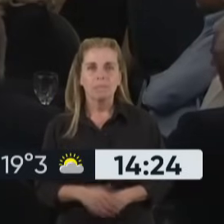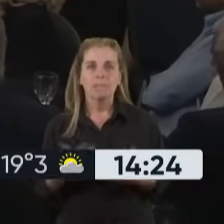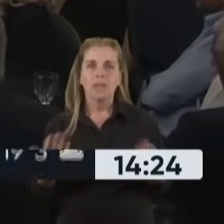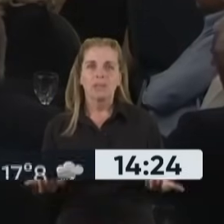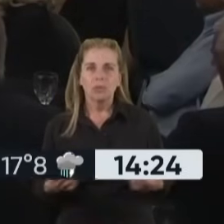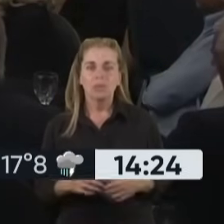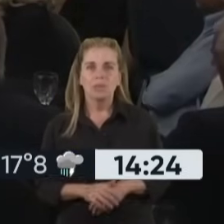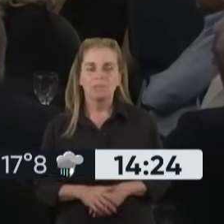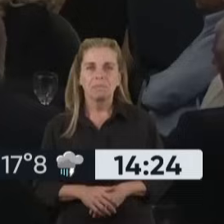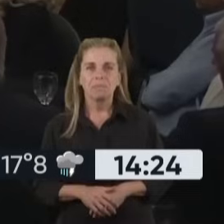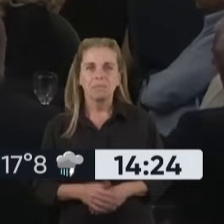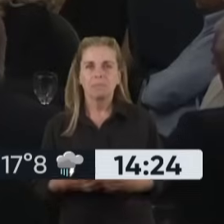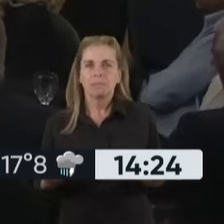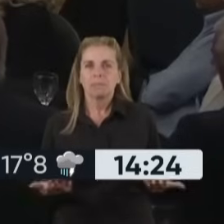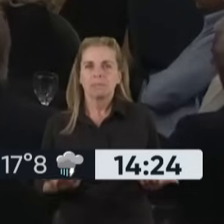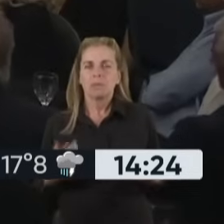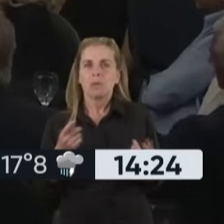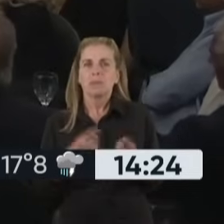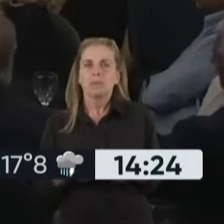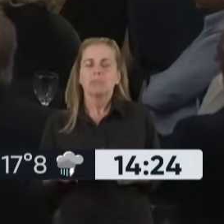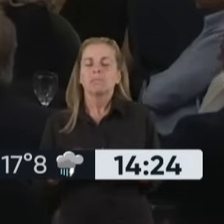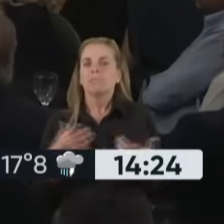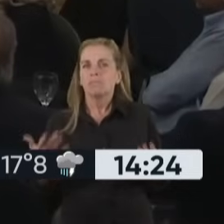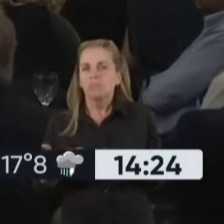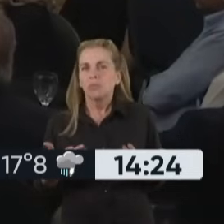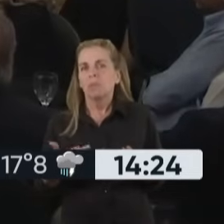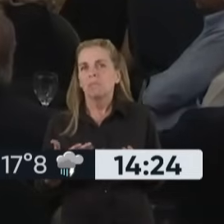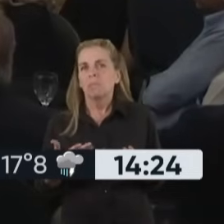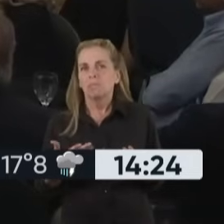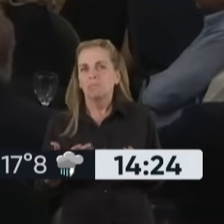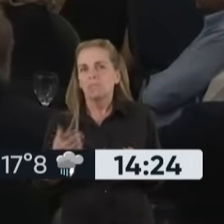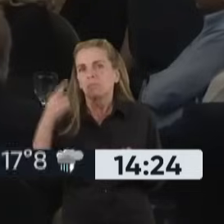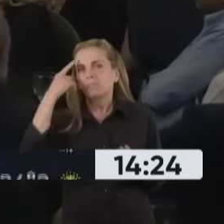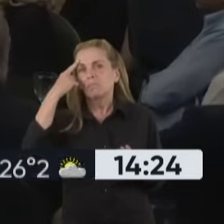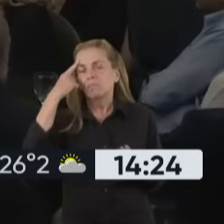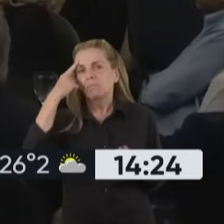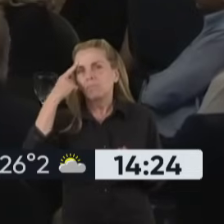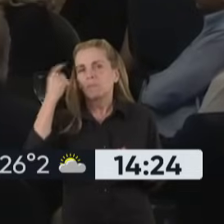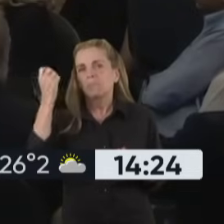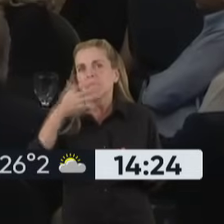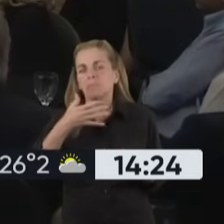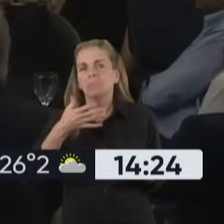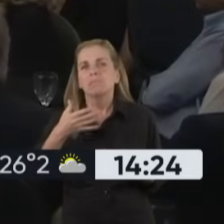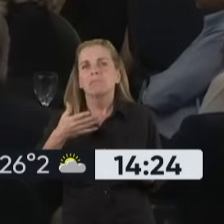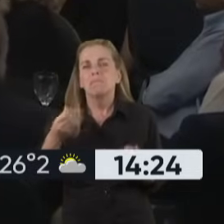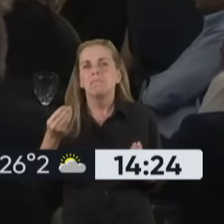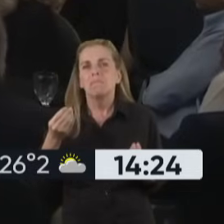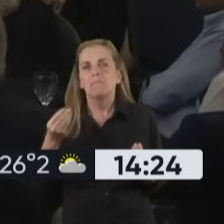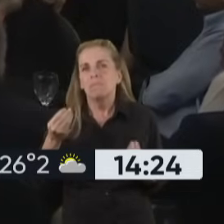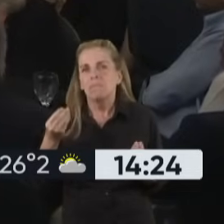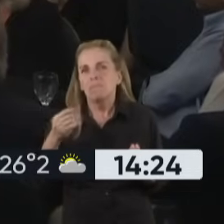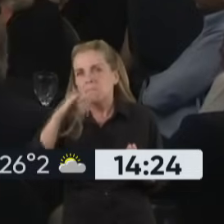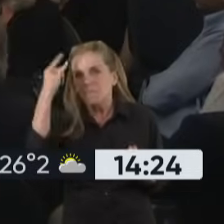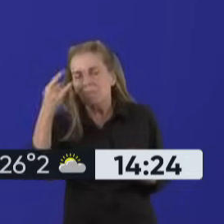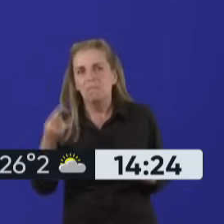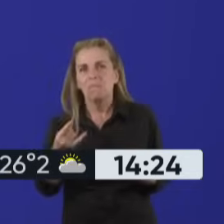digo, romper con el círculo de la demagogia también es un tema no menor,